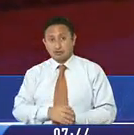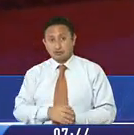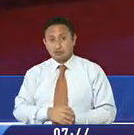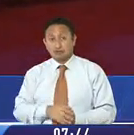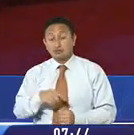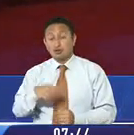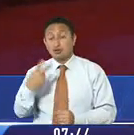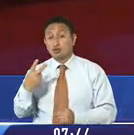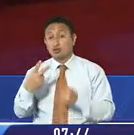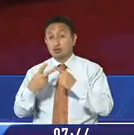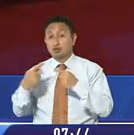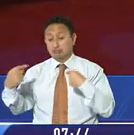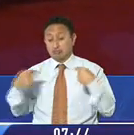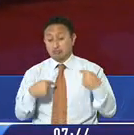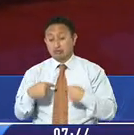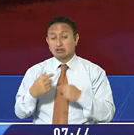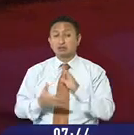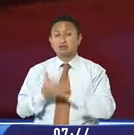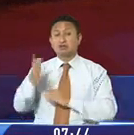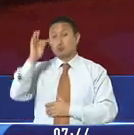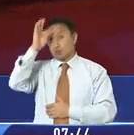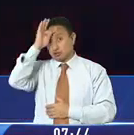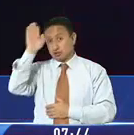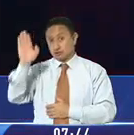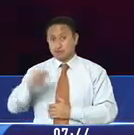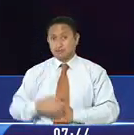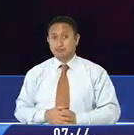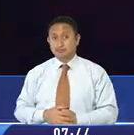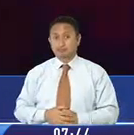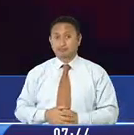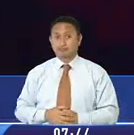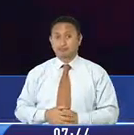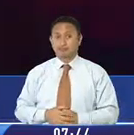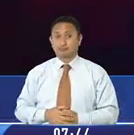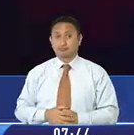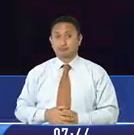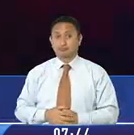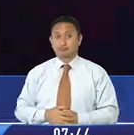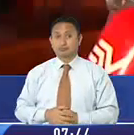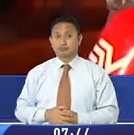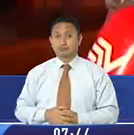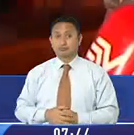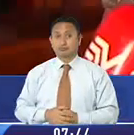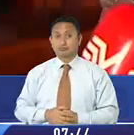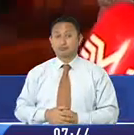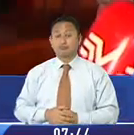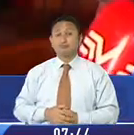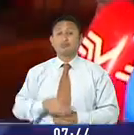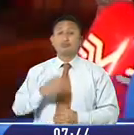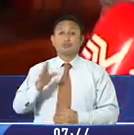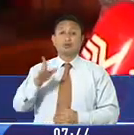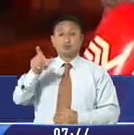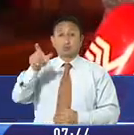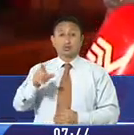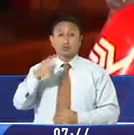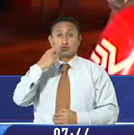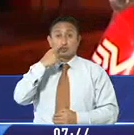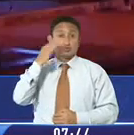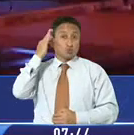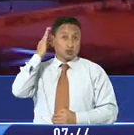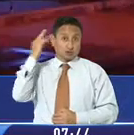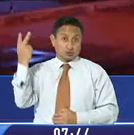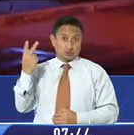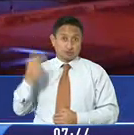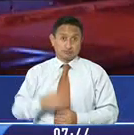dos personas heridas estables en los centros de salud. Una víctima que es varón y otra que es mujer. De los fallecidos.